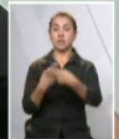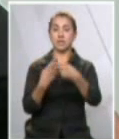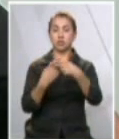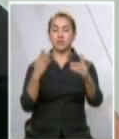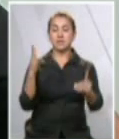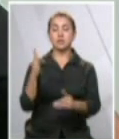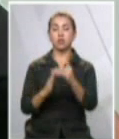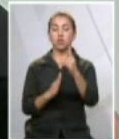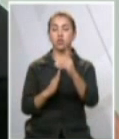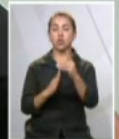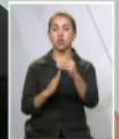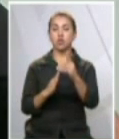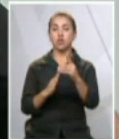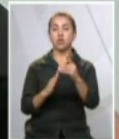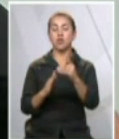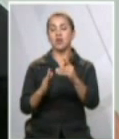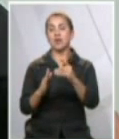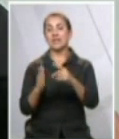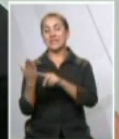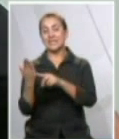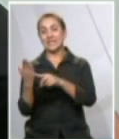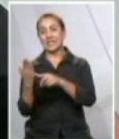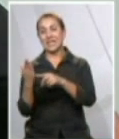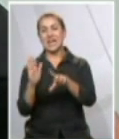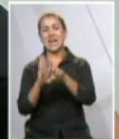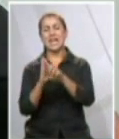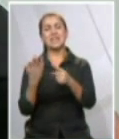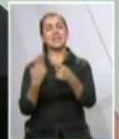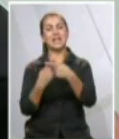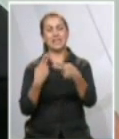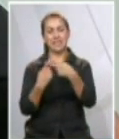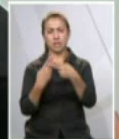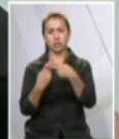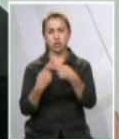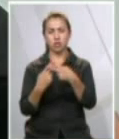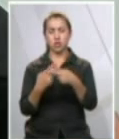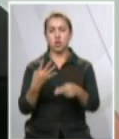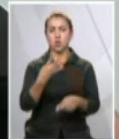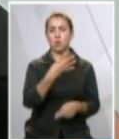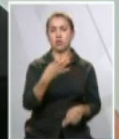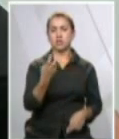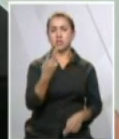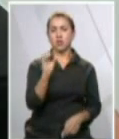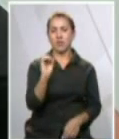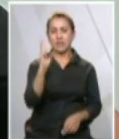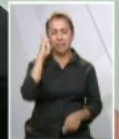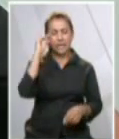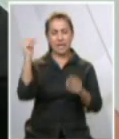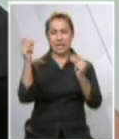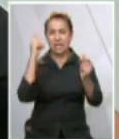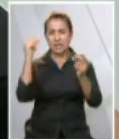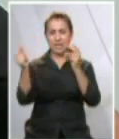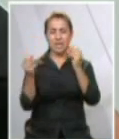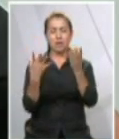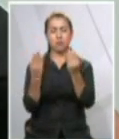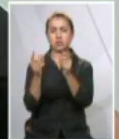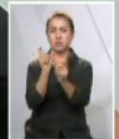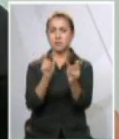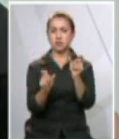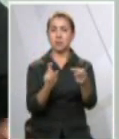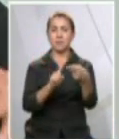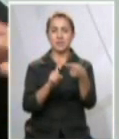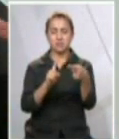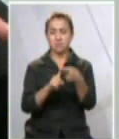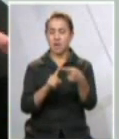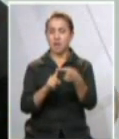desarrolló la Innovatón y fue todo un éxito. O sea, fueron 420 ideas, muchas personas que participaron y